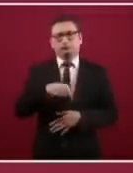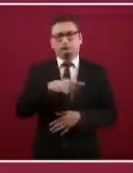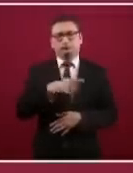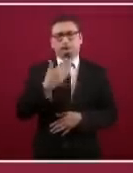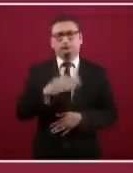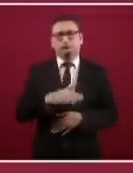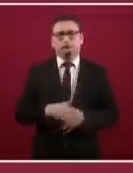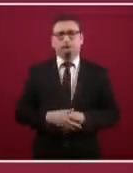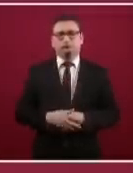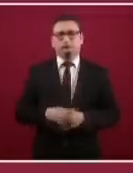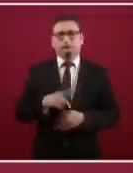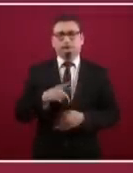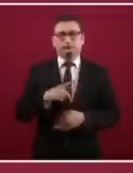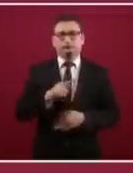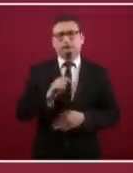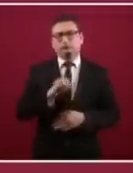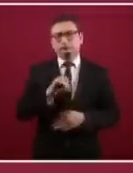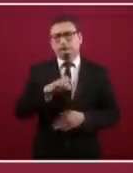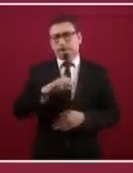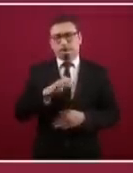se apoye